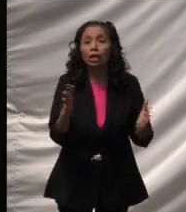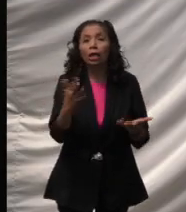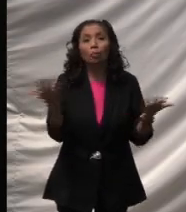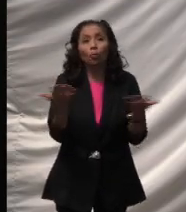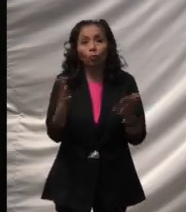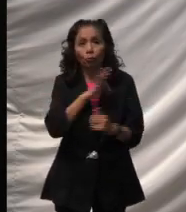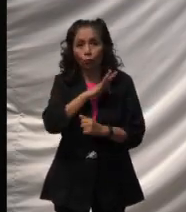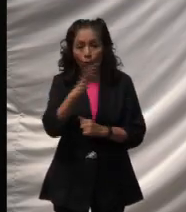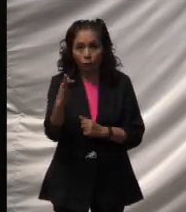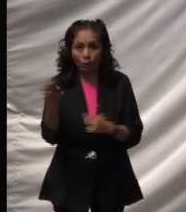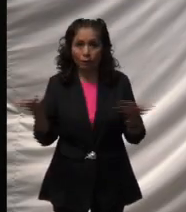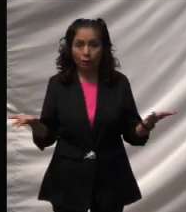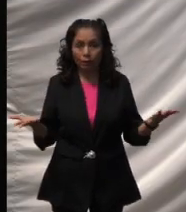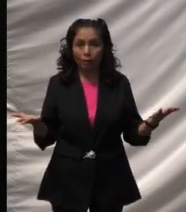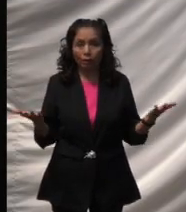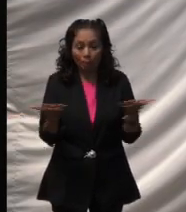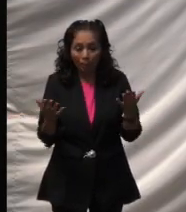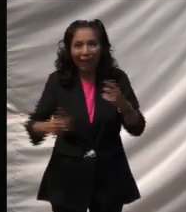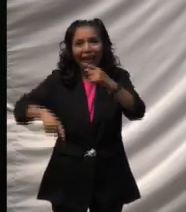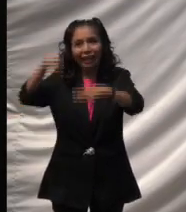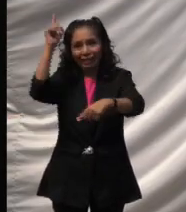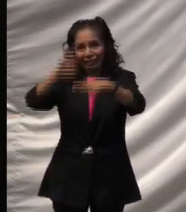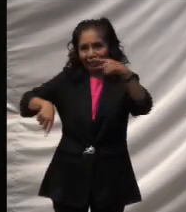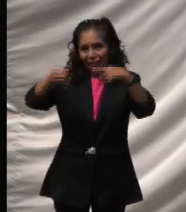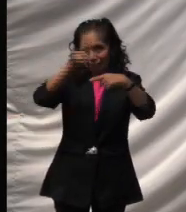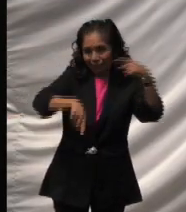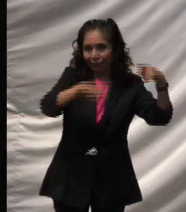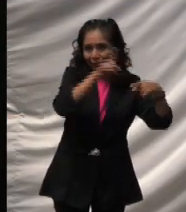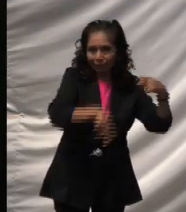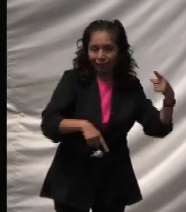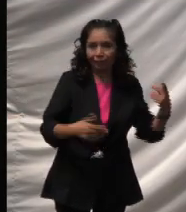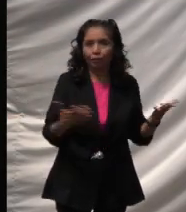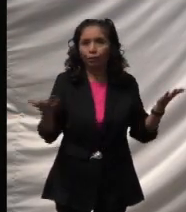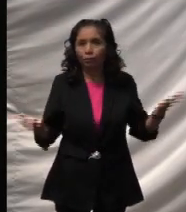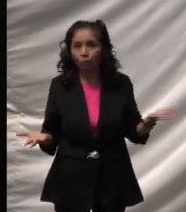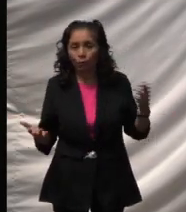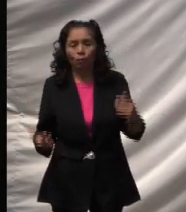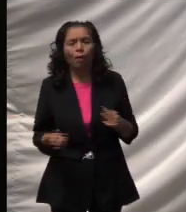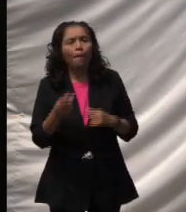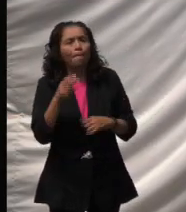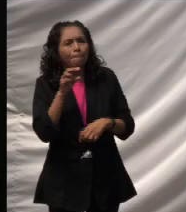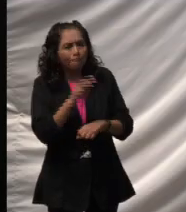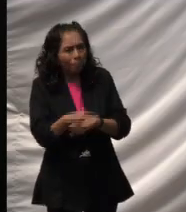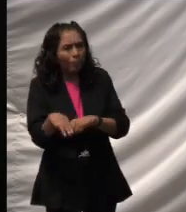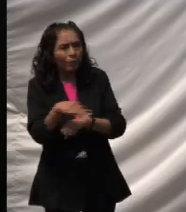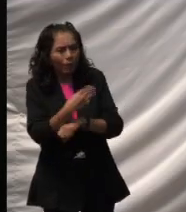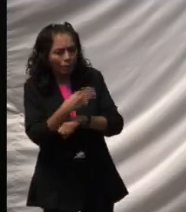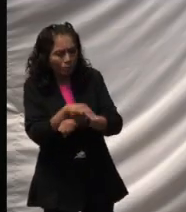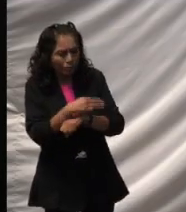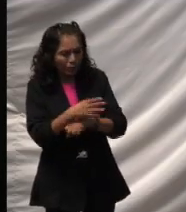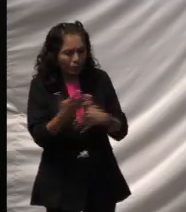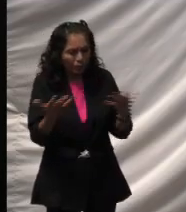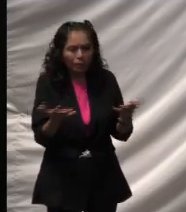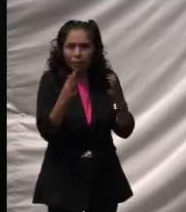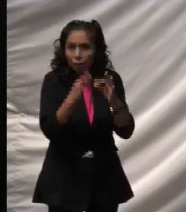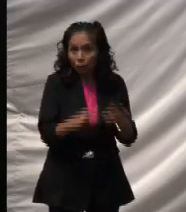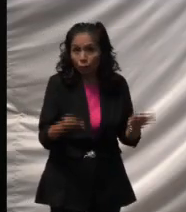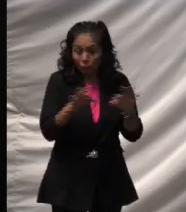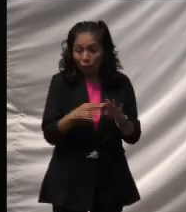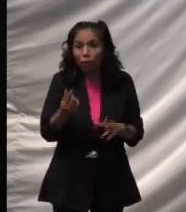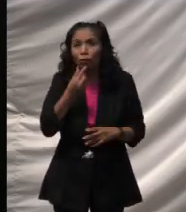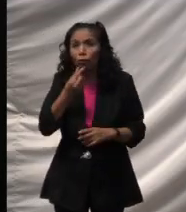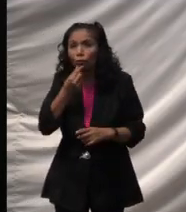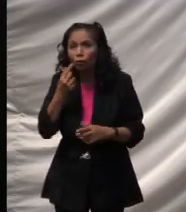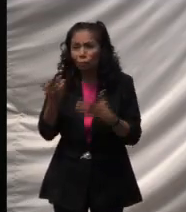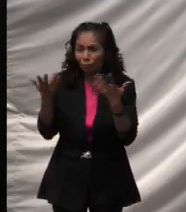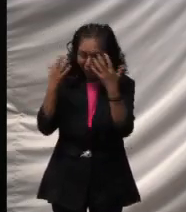como instituciones aplican para erradicar este problema? Mientras se busca la solución, ellos pueden desarrollar un trauma.